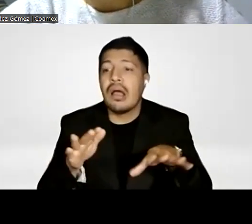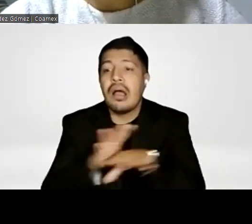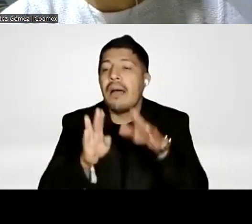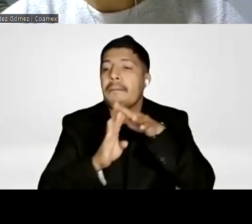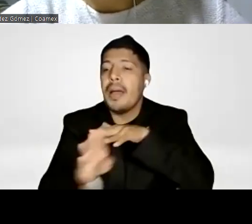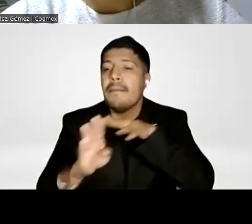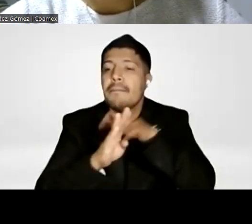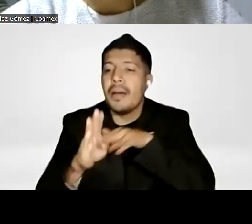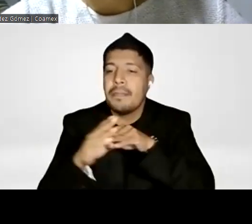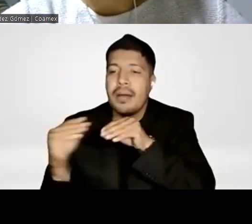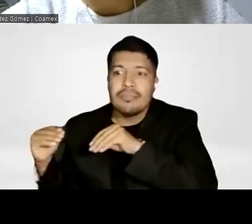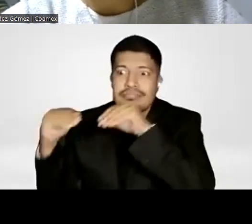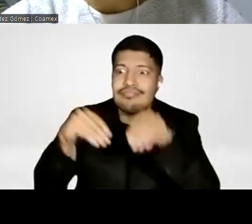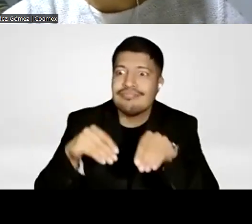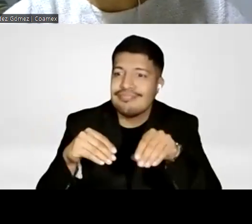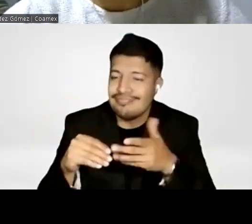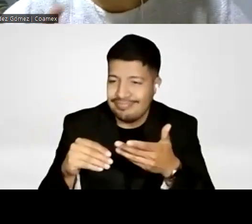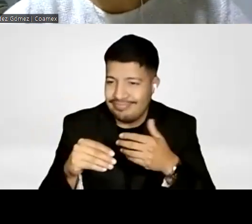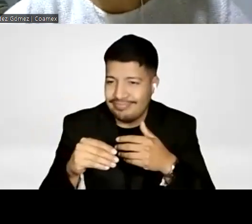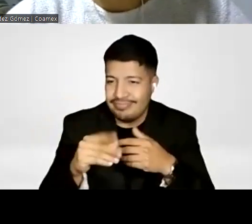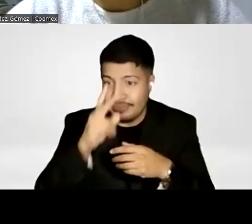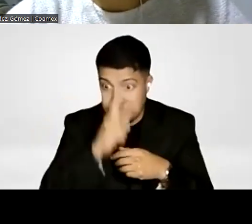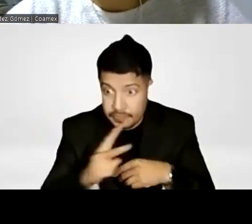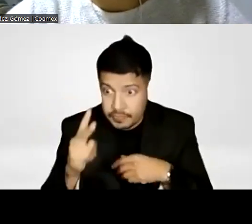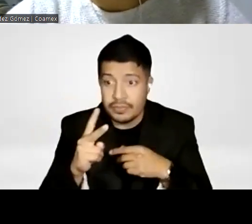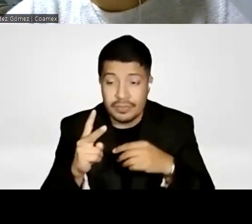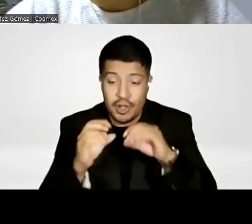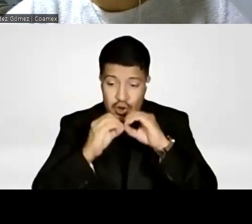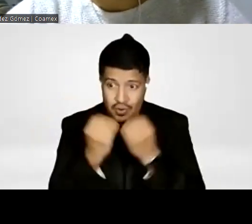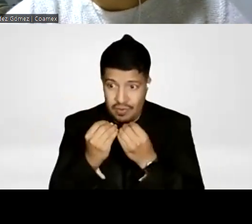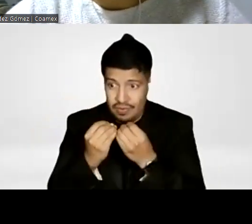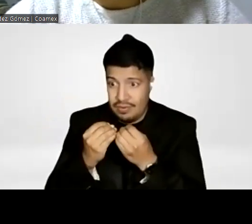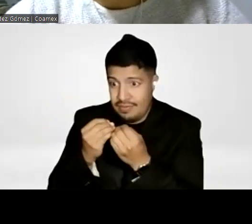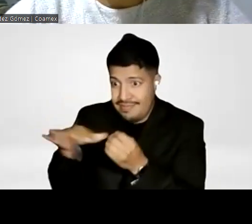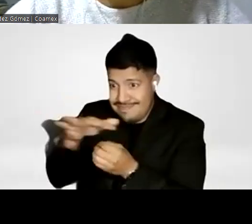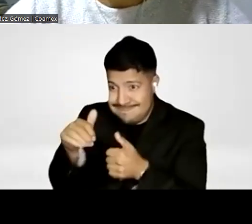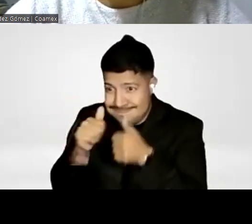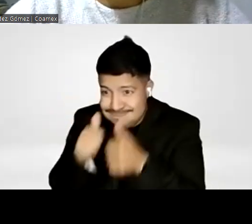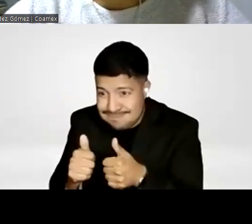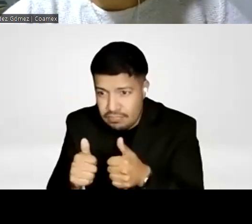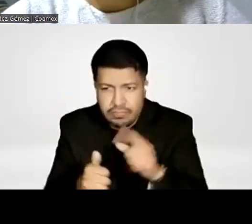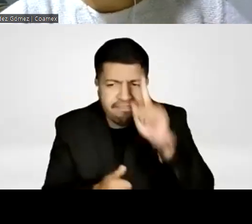¿Qué sugerencia darían entonces a las organizaciones que dan atención a esta población?